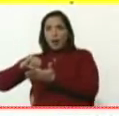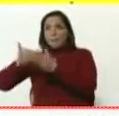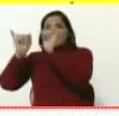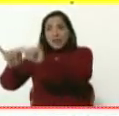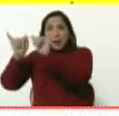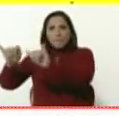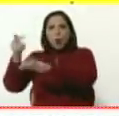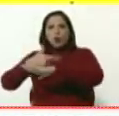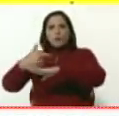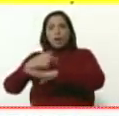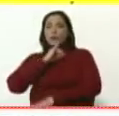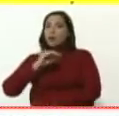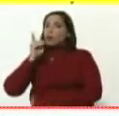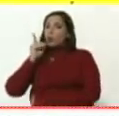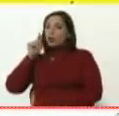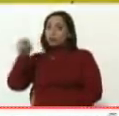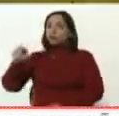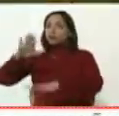Iván Duque,